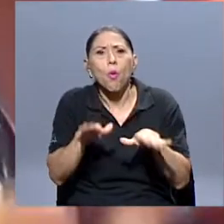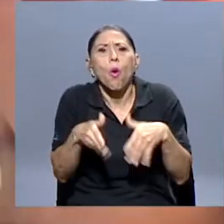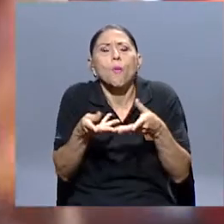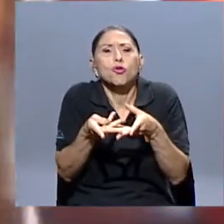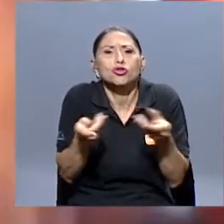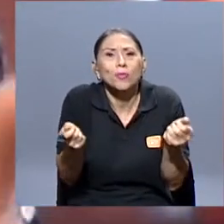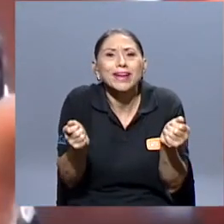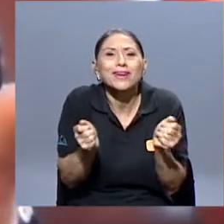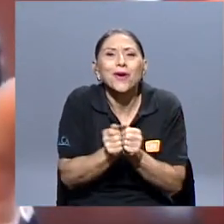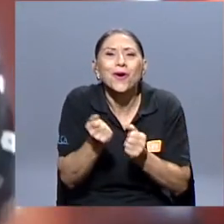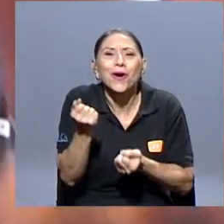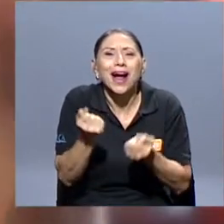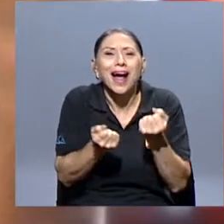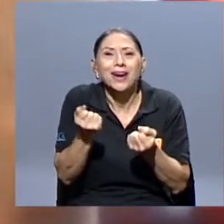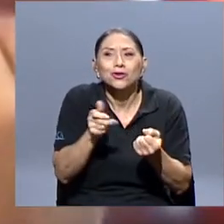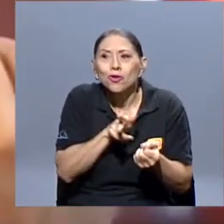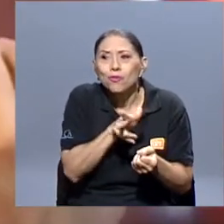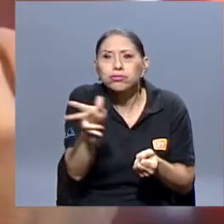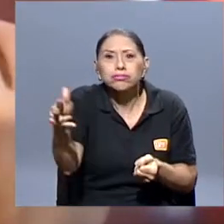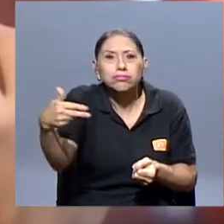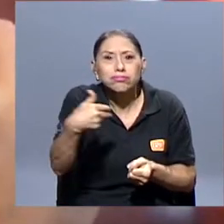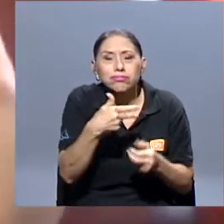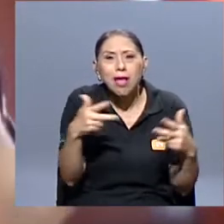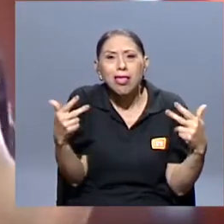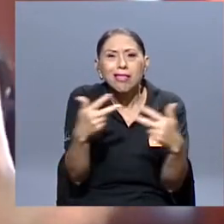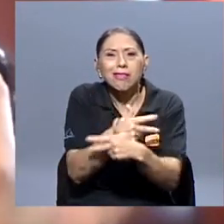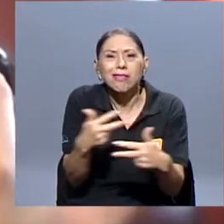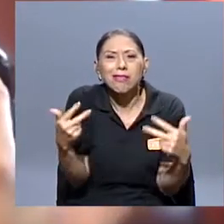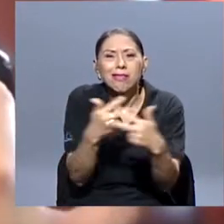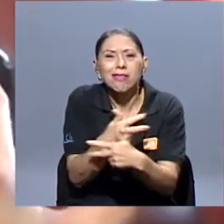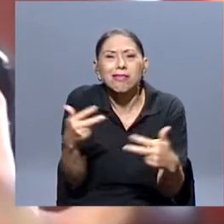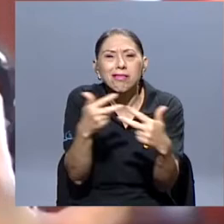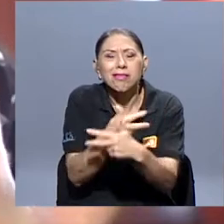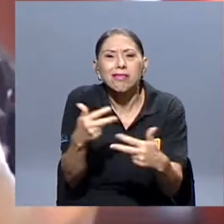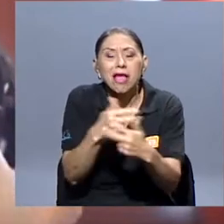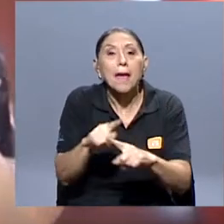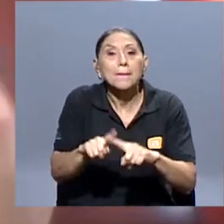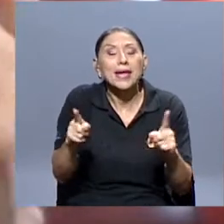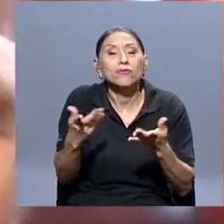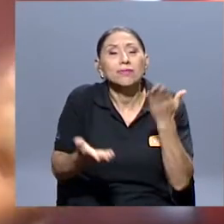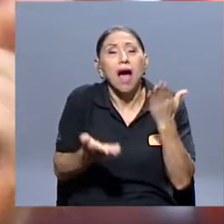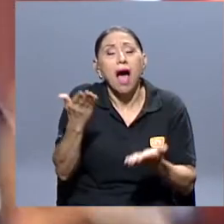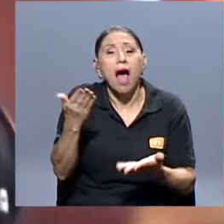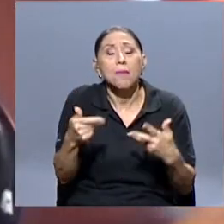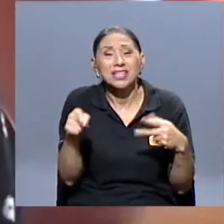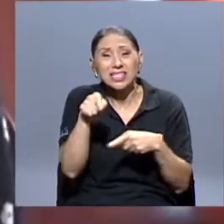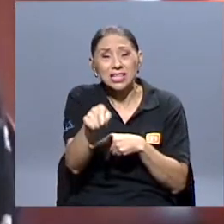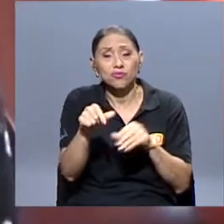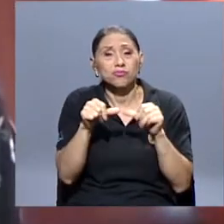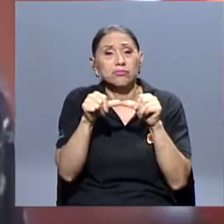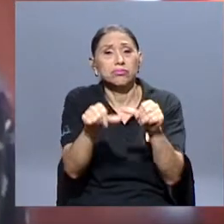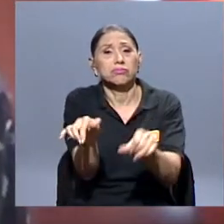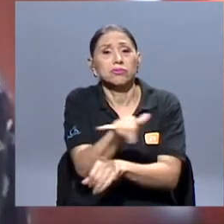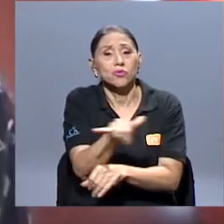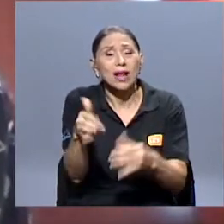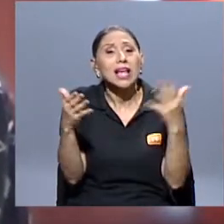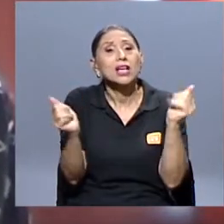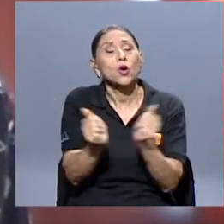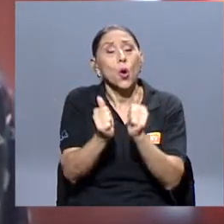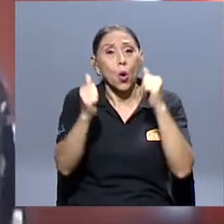decir, entonces la movilidad continúa, pero la movilidad de los carros tal vez se mantiene igual. Entonces ese efecto se ha visto a través de